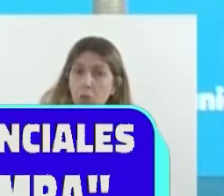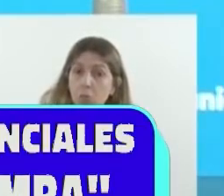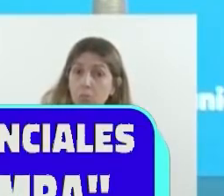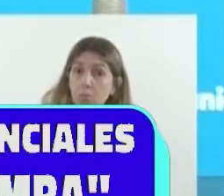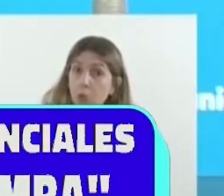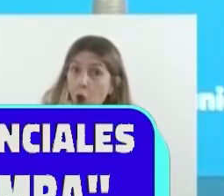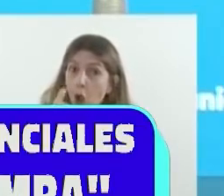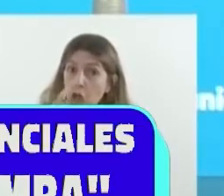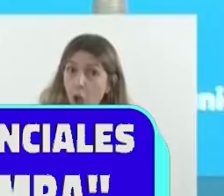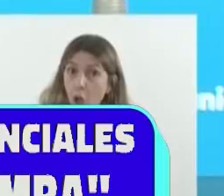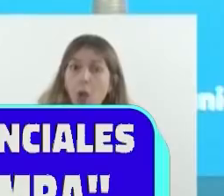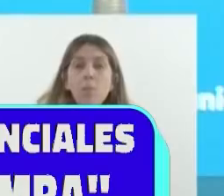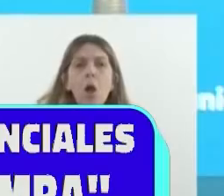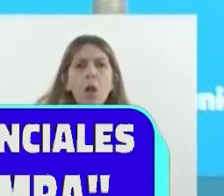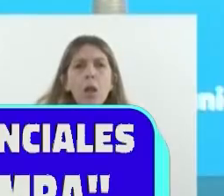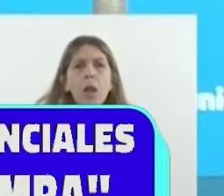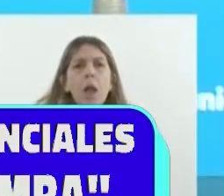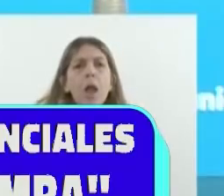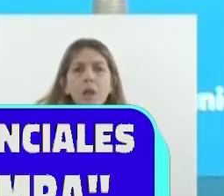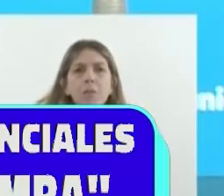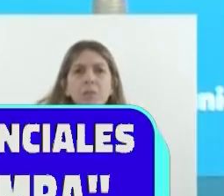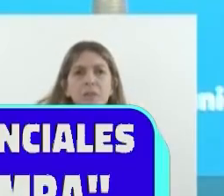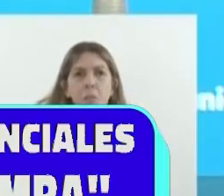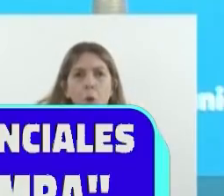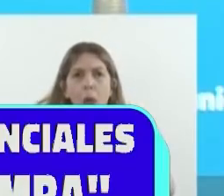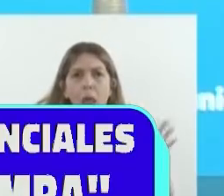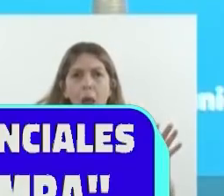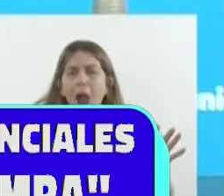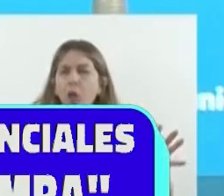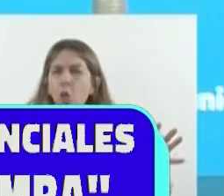Porque no estamos con tiempo para dudar.